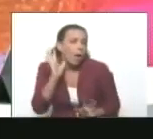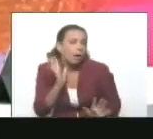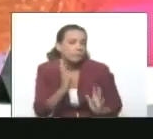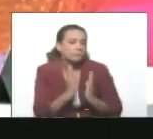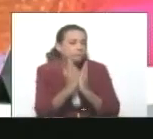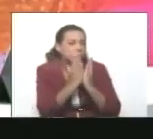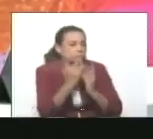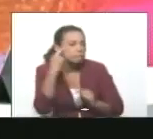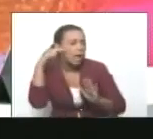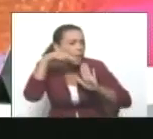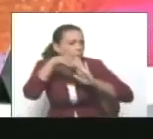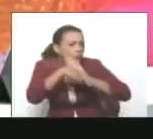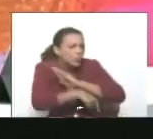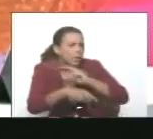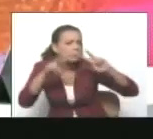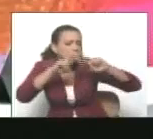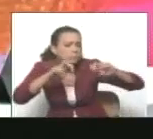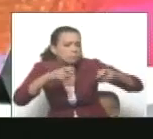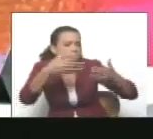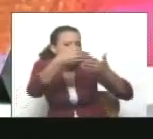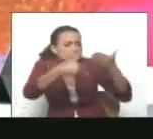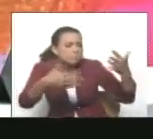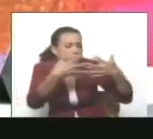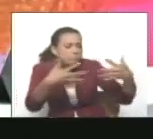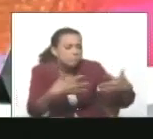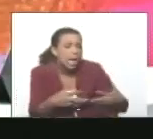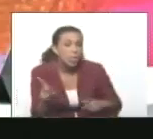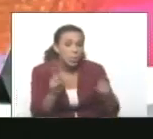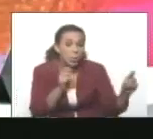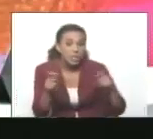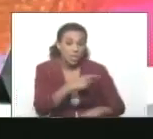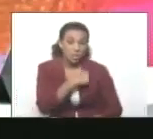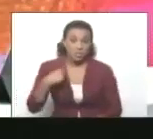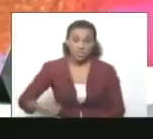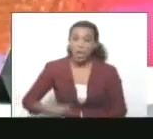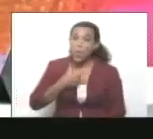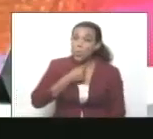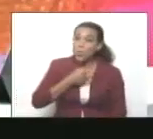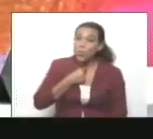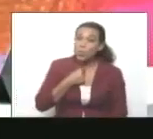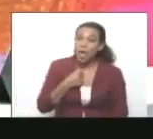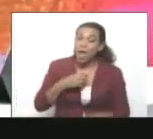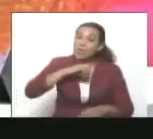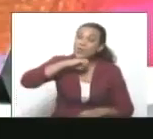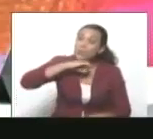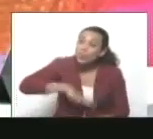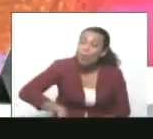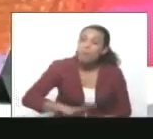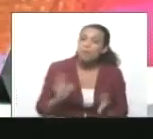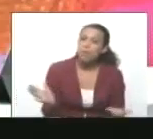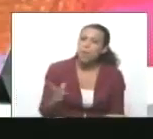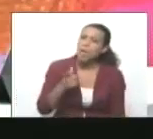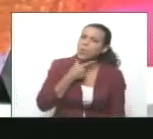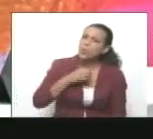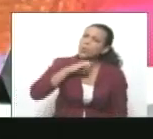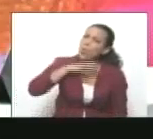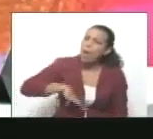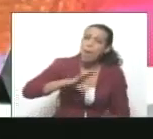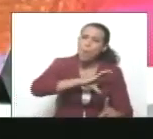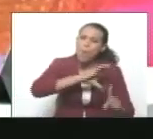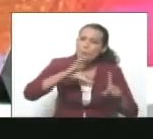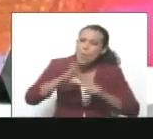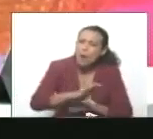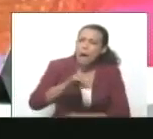estudiar, a investigar, y al turismo chino le gusta mucho el turismo histórico, el turismo